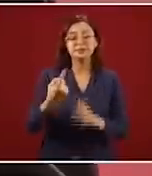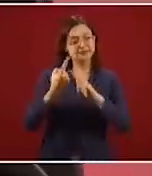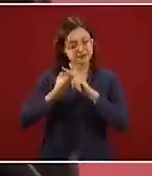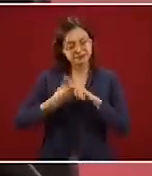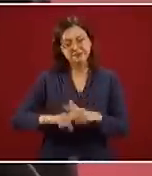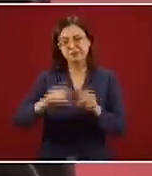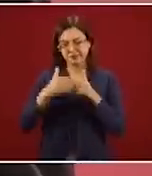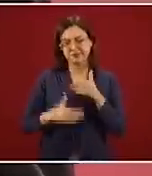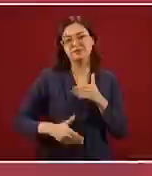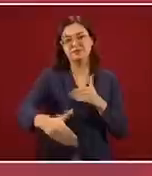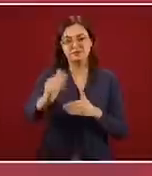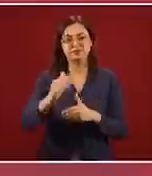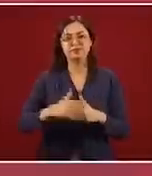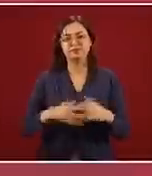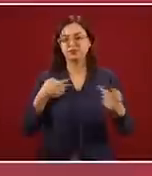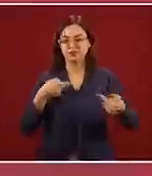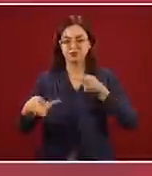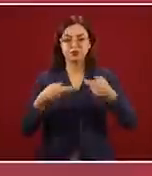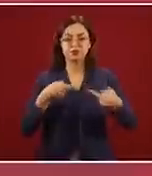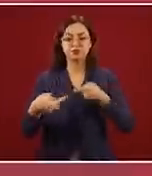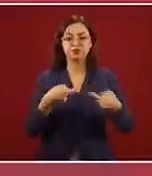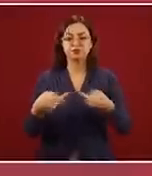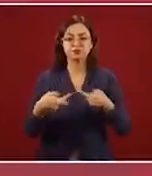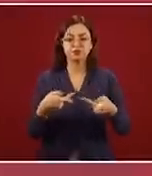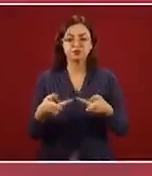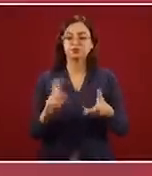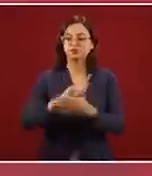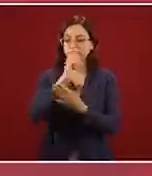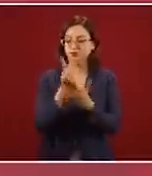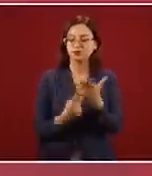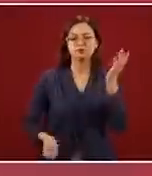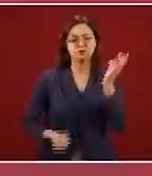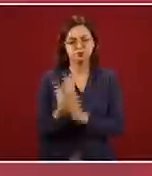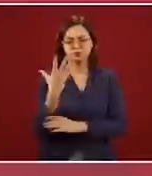implemente este plan, este programa,